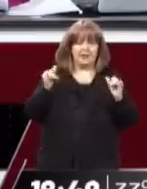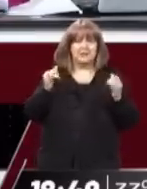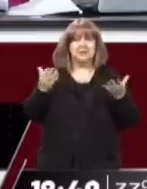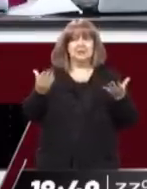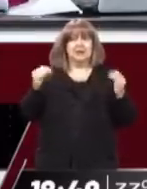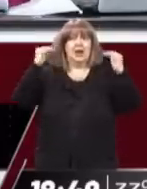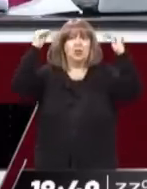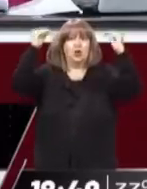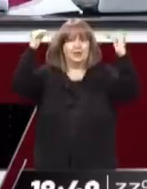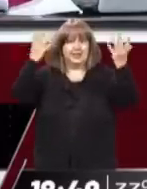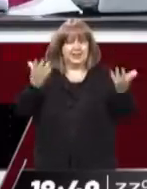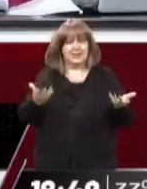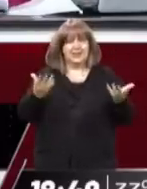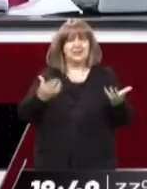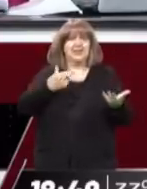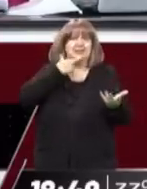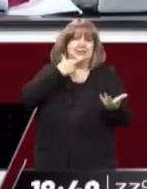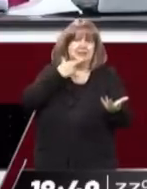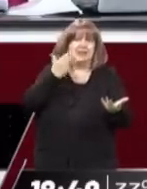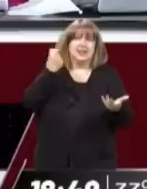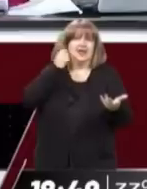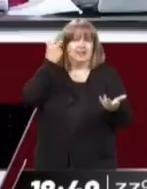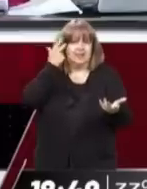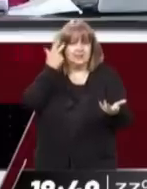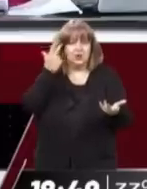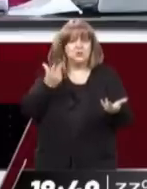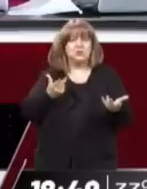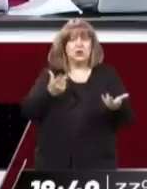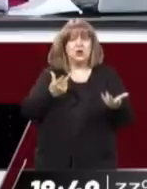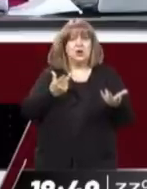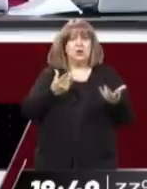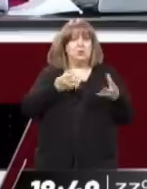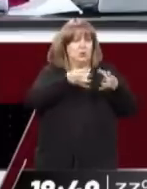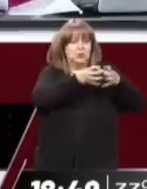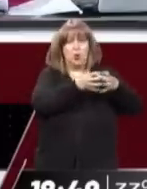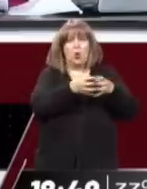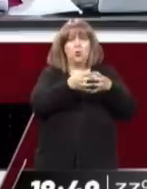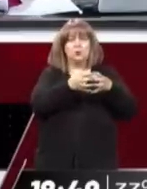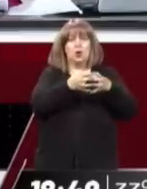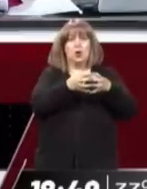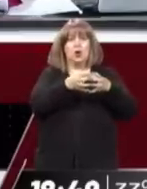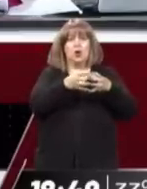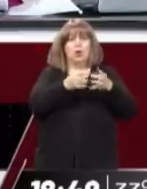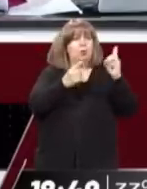misma situación, pero ¿qué desemboca o qué puede provocar este desenlace, que